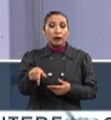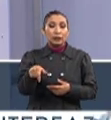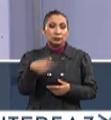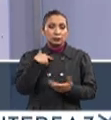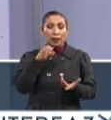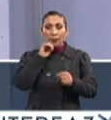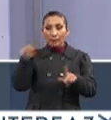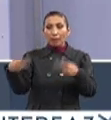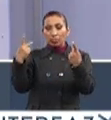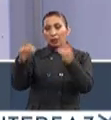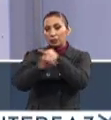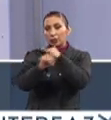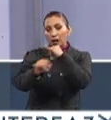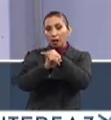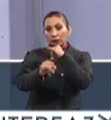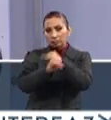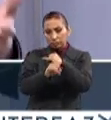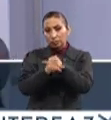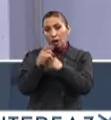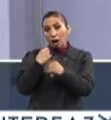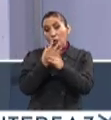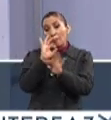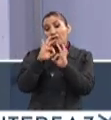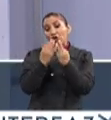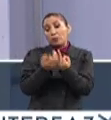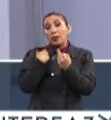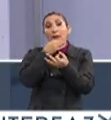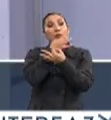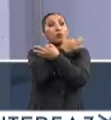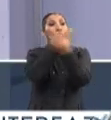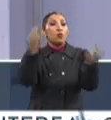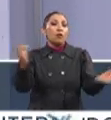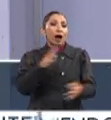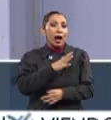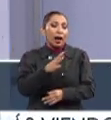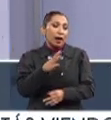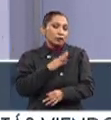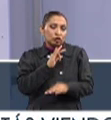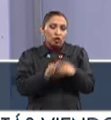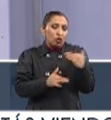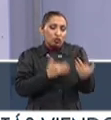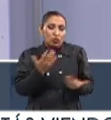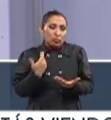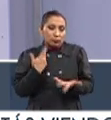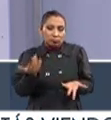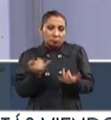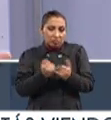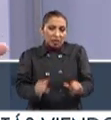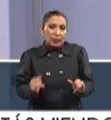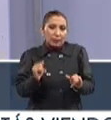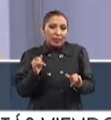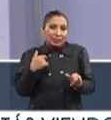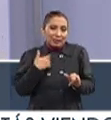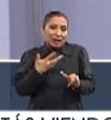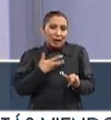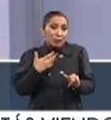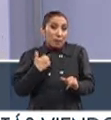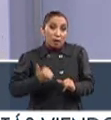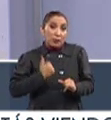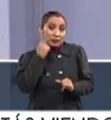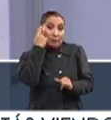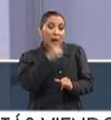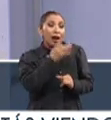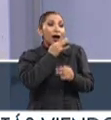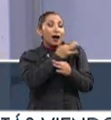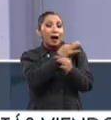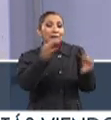va a estar también en plataformas digitales, que ahora es el nuevo medio de difusión que todos los músicos independientes tenemos que aprovechar para